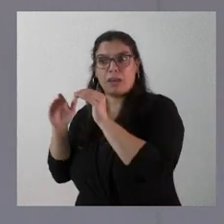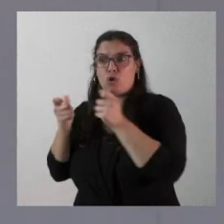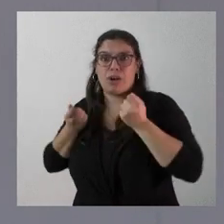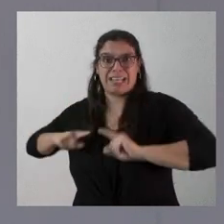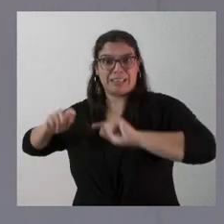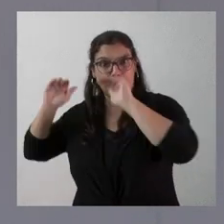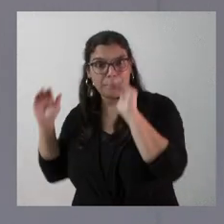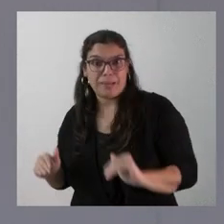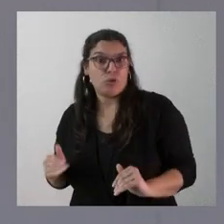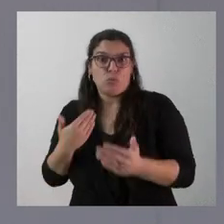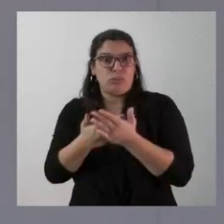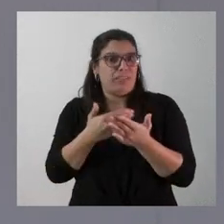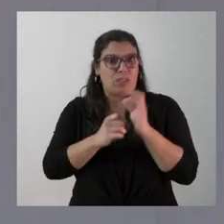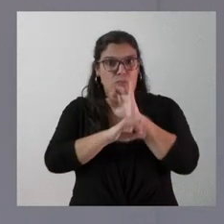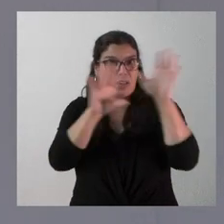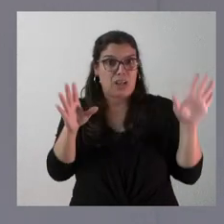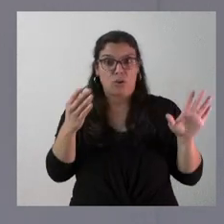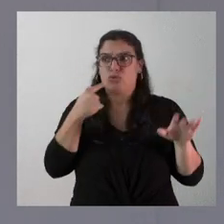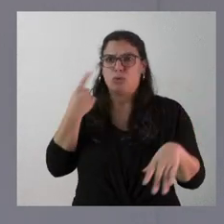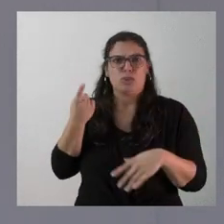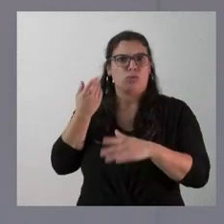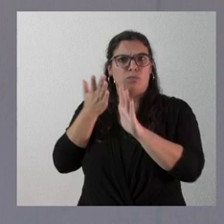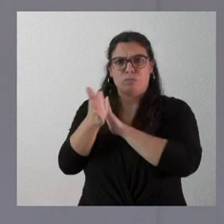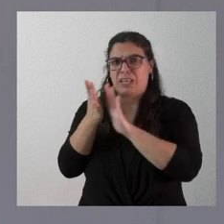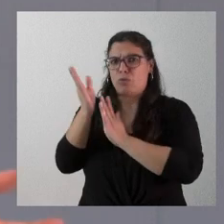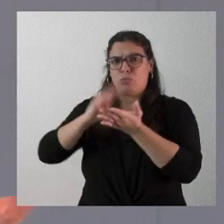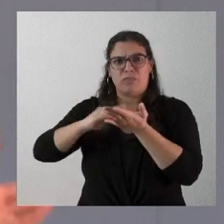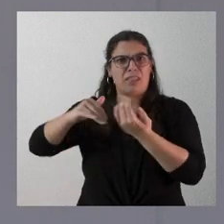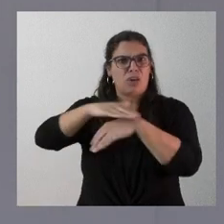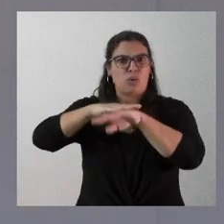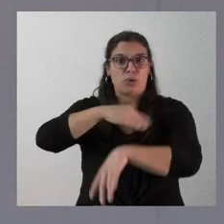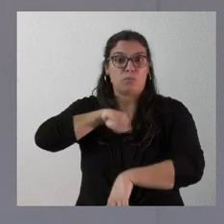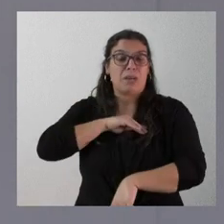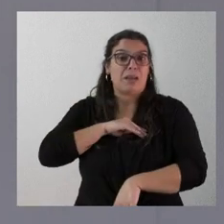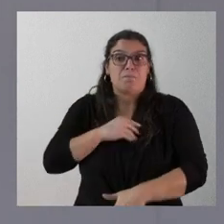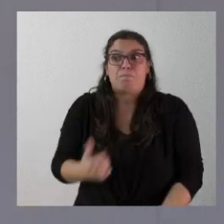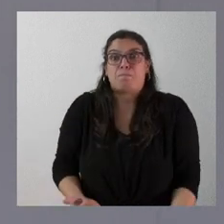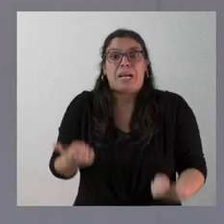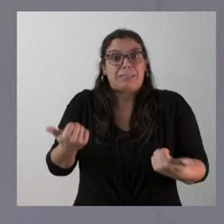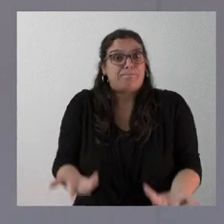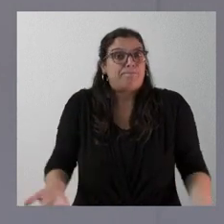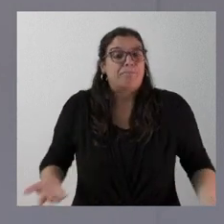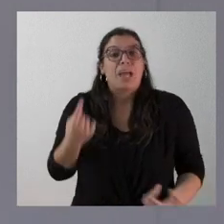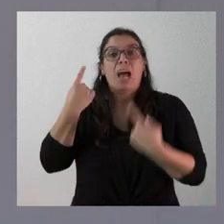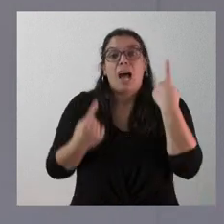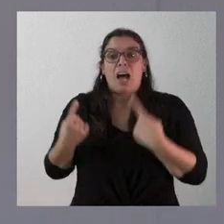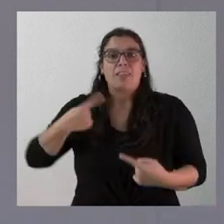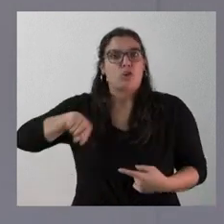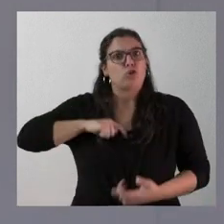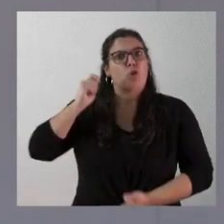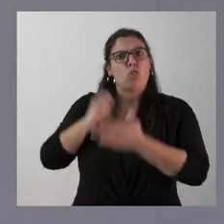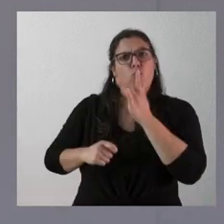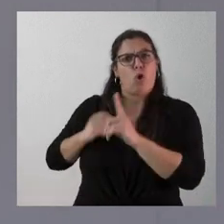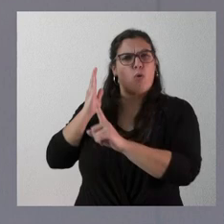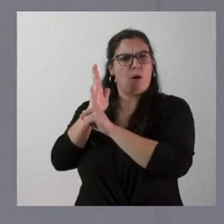de justificar nosotros lo justificamos mucho desarrollo de España hasta aquí hemos podido llegar a veces nos critican de ser muy duros con el